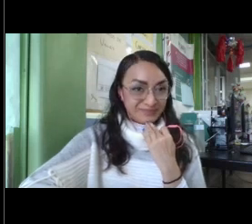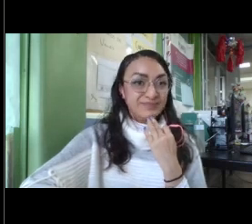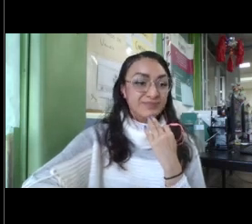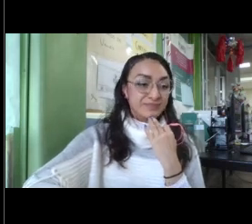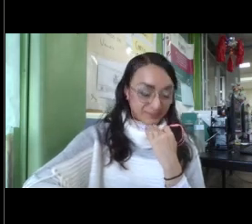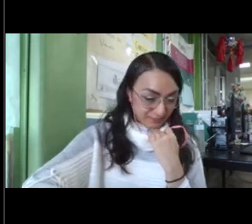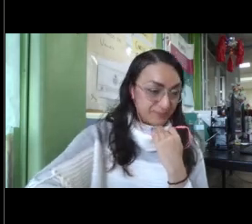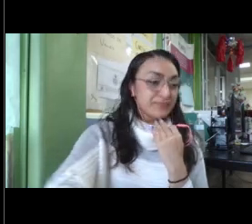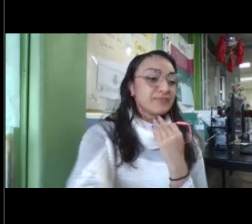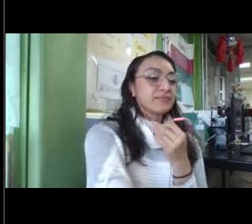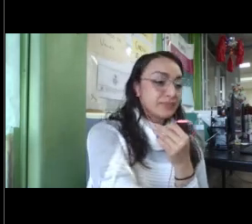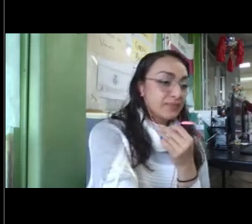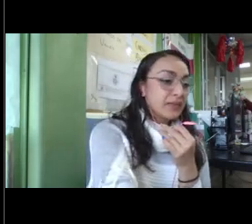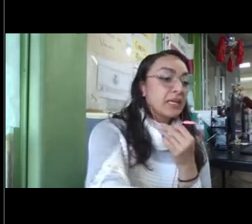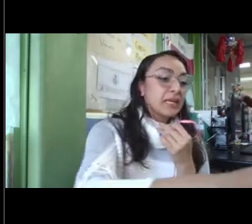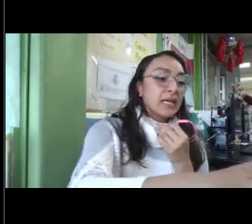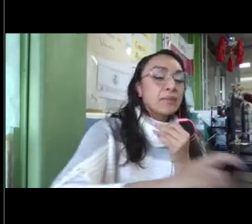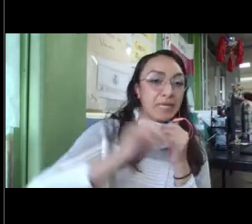oraciones.